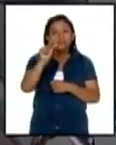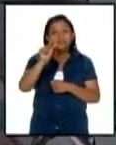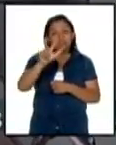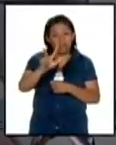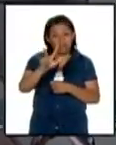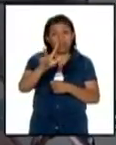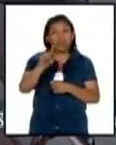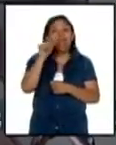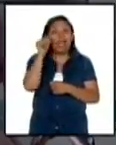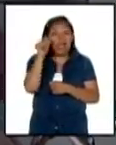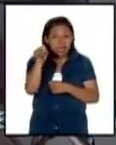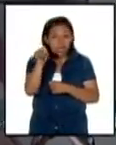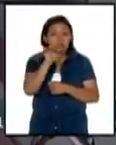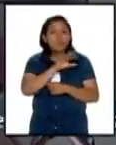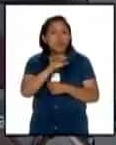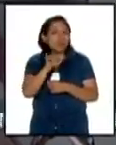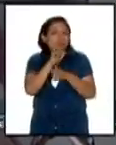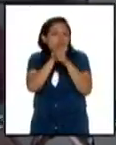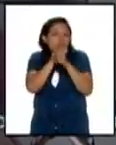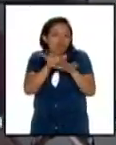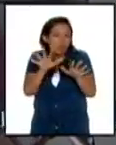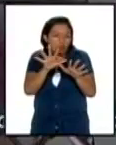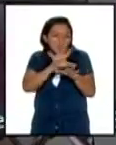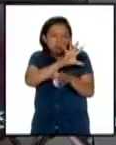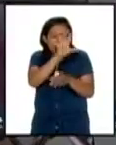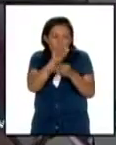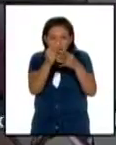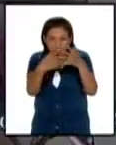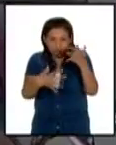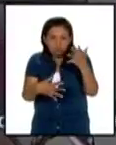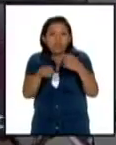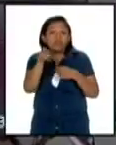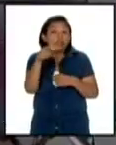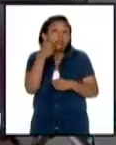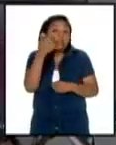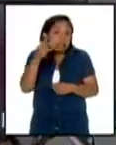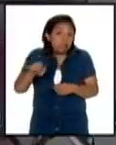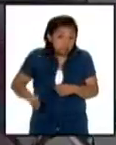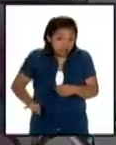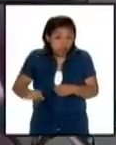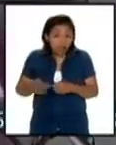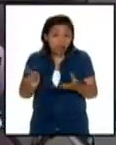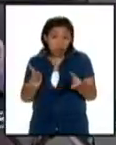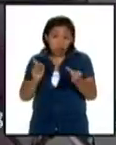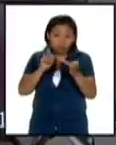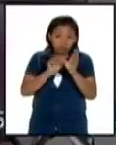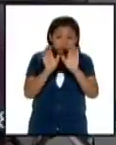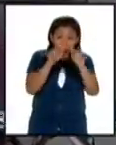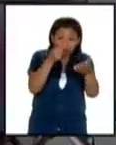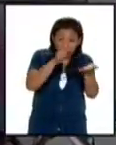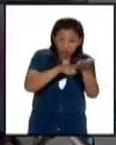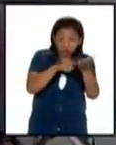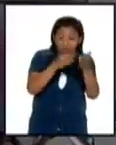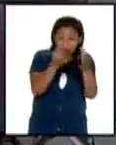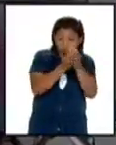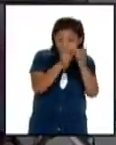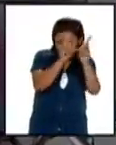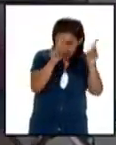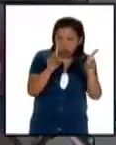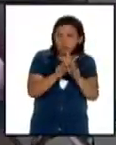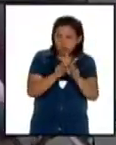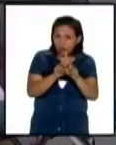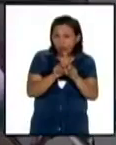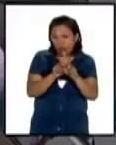56-88-16-88. Ahí les darán todos los informes para que ustedes, si están interesados en participar en el diplomado, pues nos